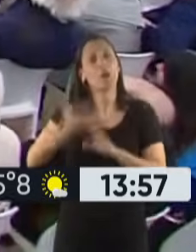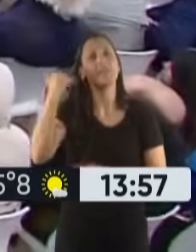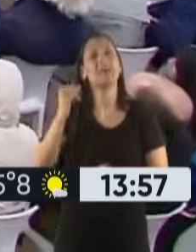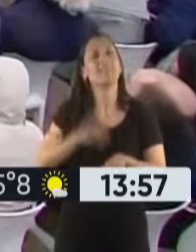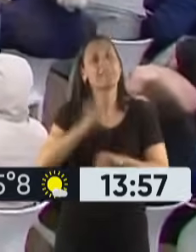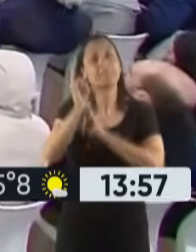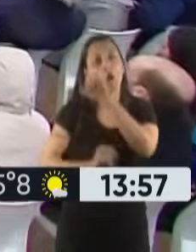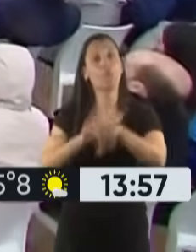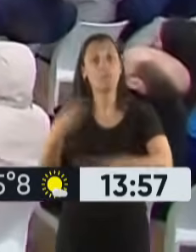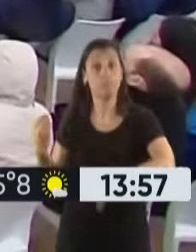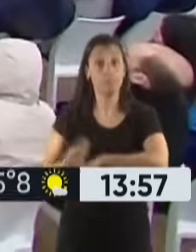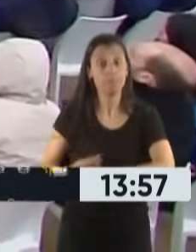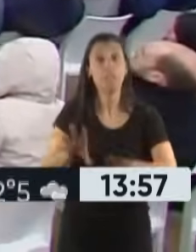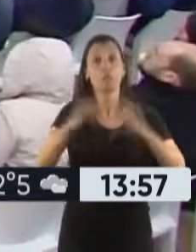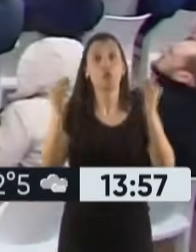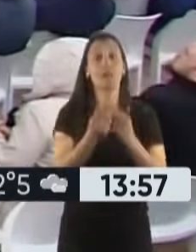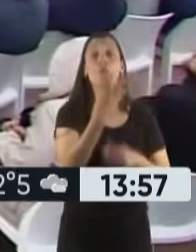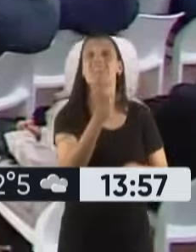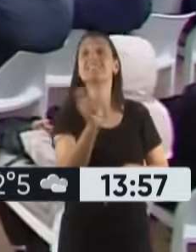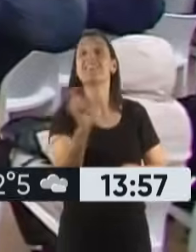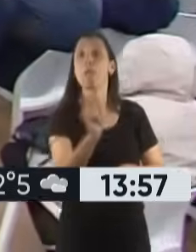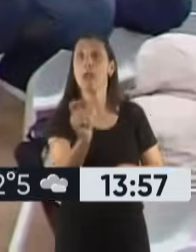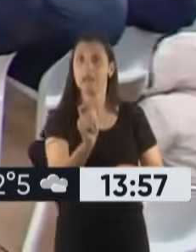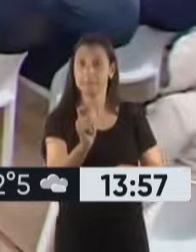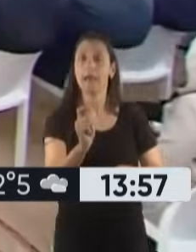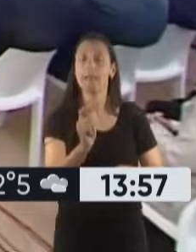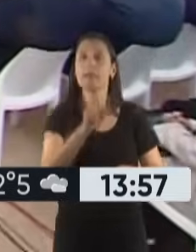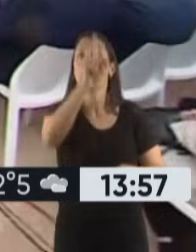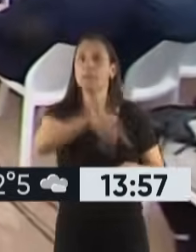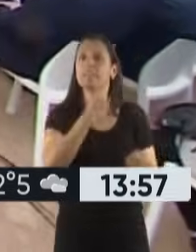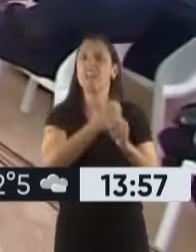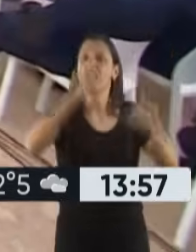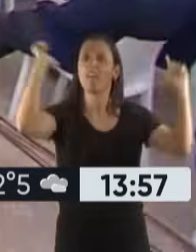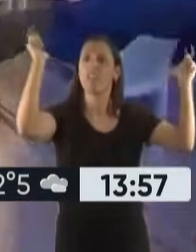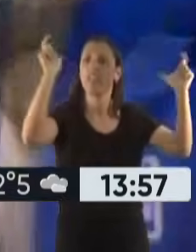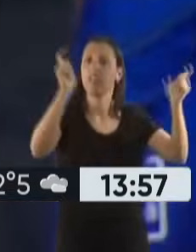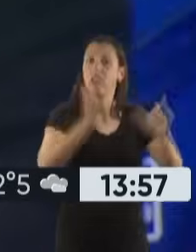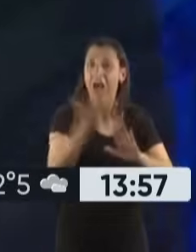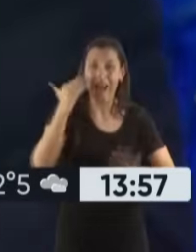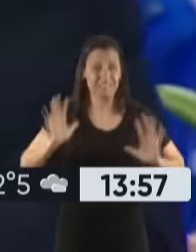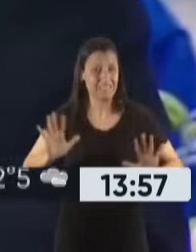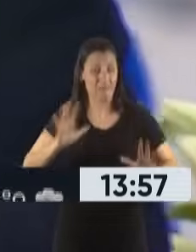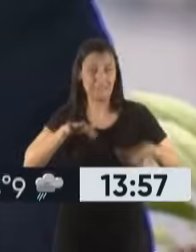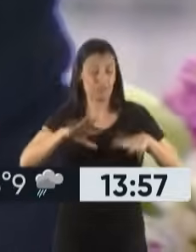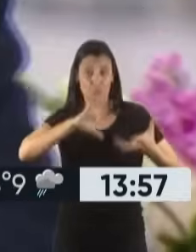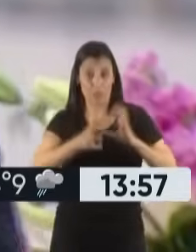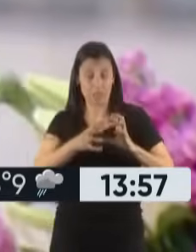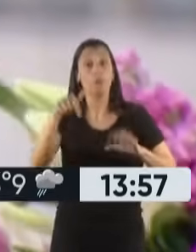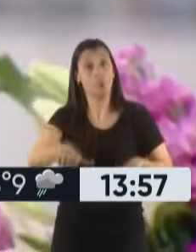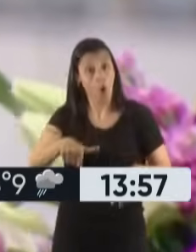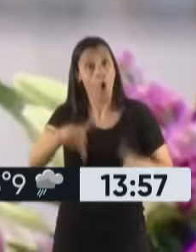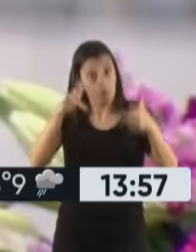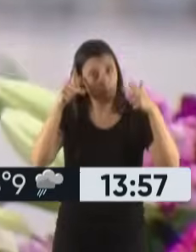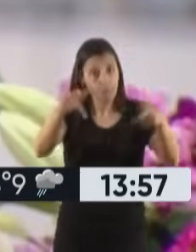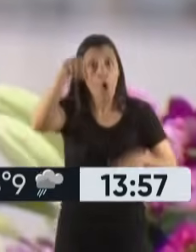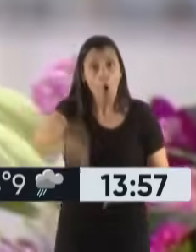asumí llevábamos 46 meses consecutivos de caída del empleo? Bueno, yo puedo decirles